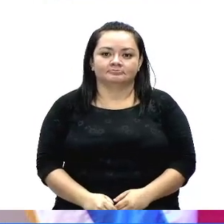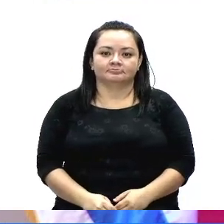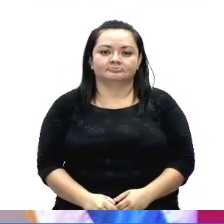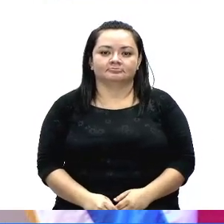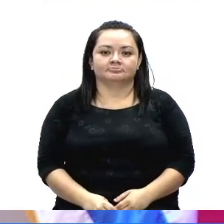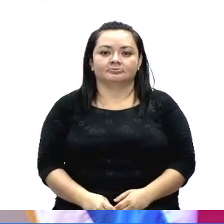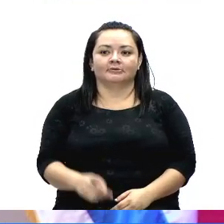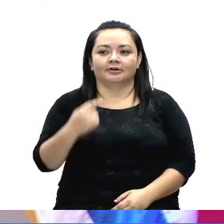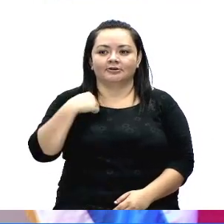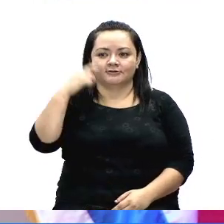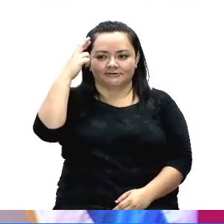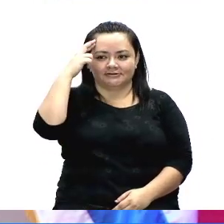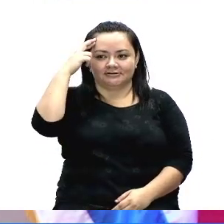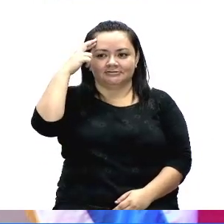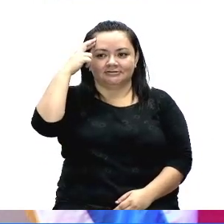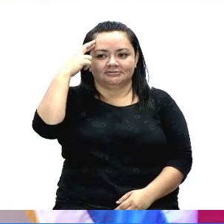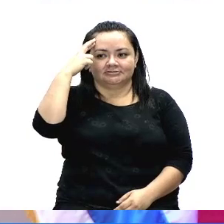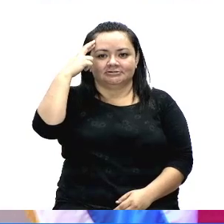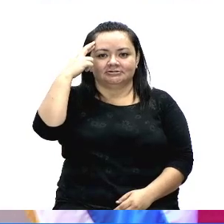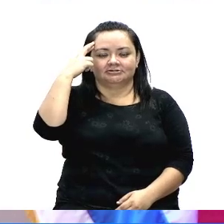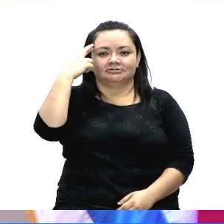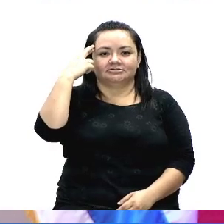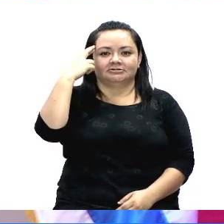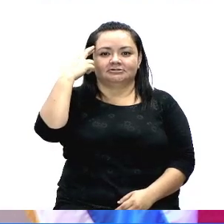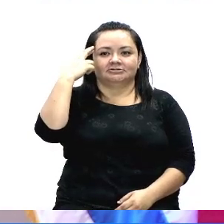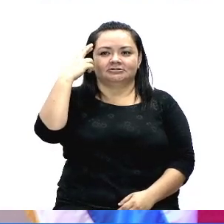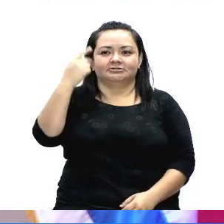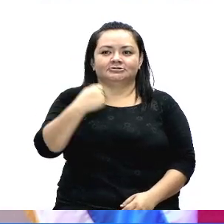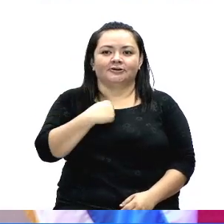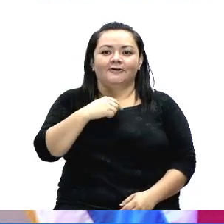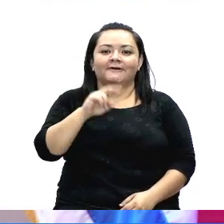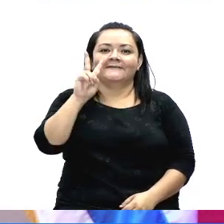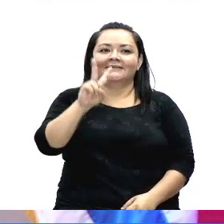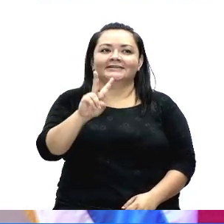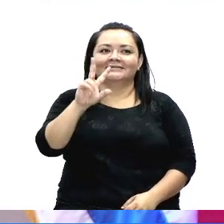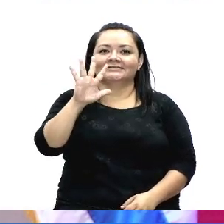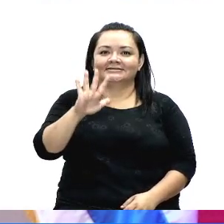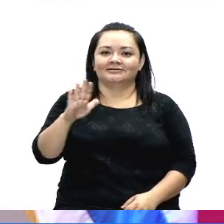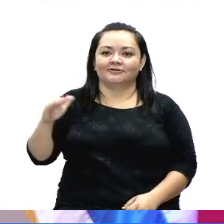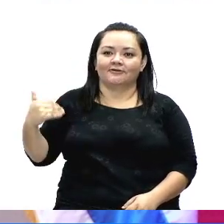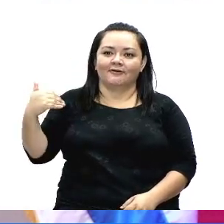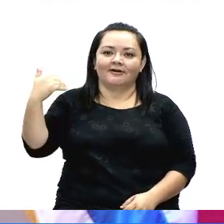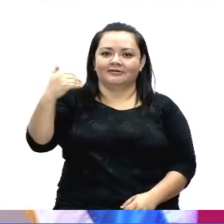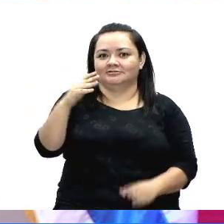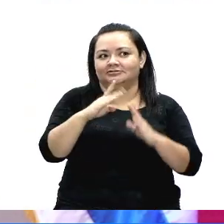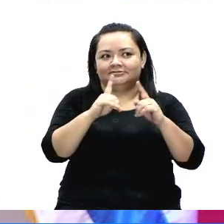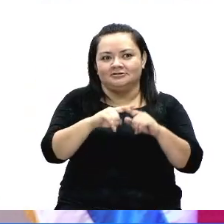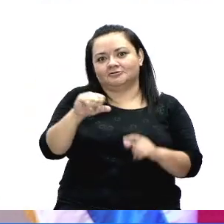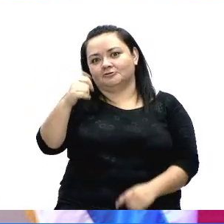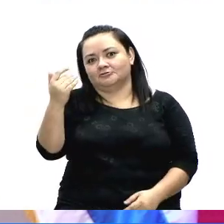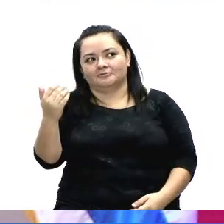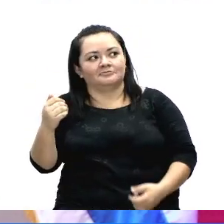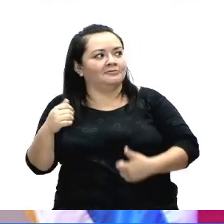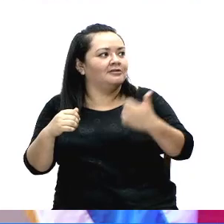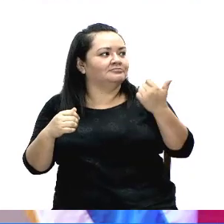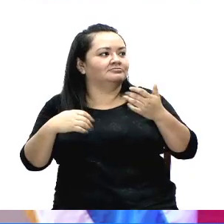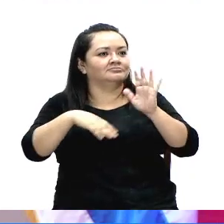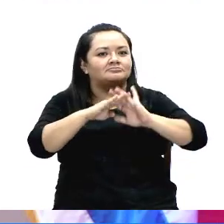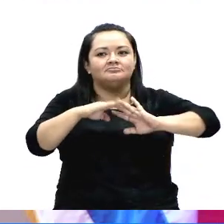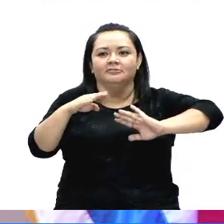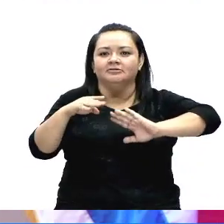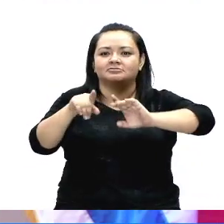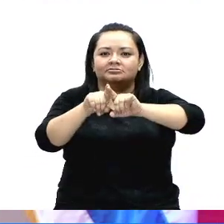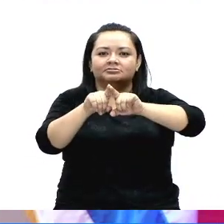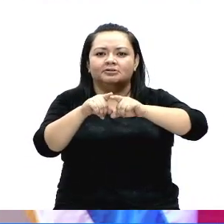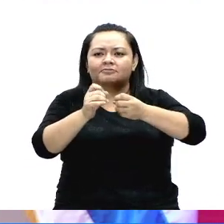se analizaba algo y llevo 25 años en la iglesia usted tendrá más otros que están o se estarán viendo usted mi hermanito